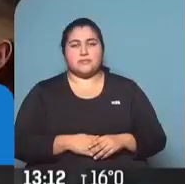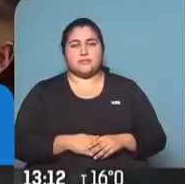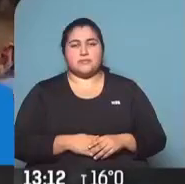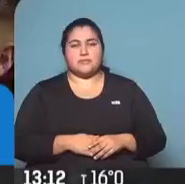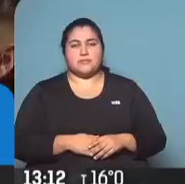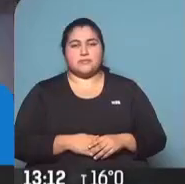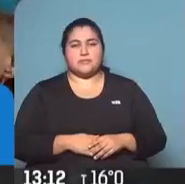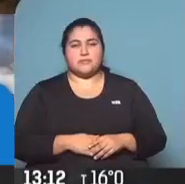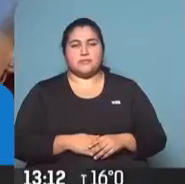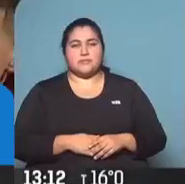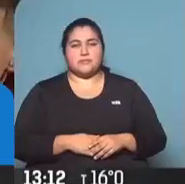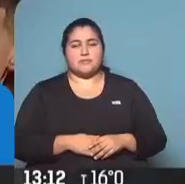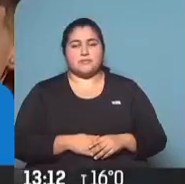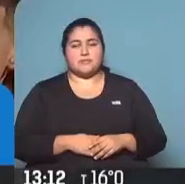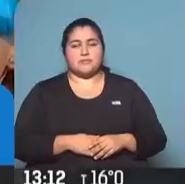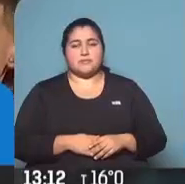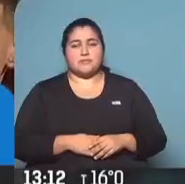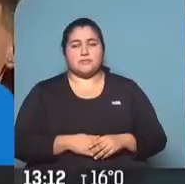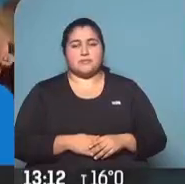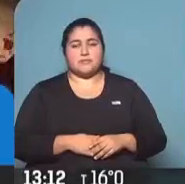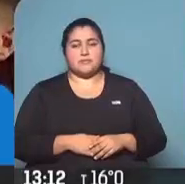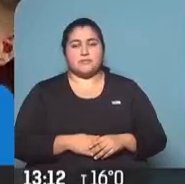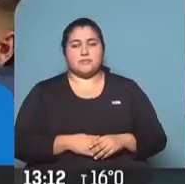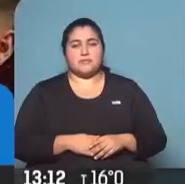y y